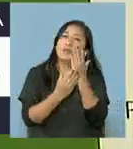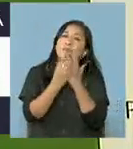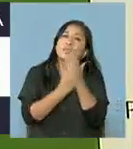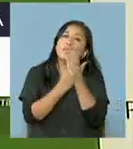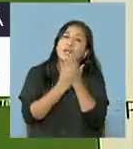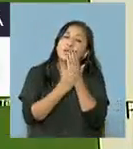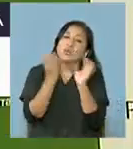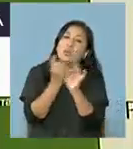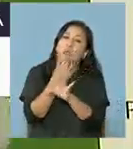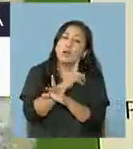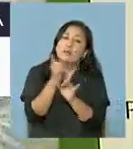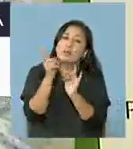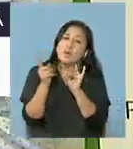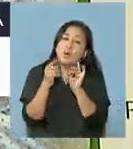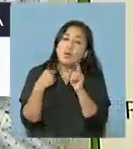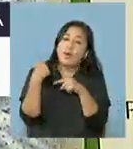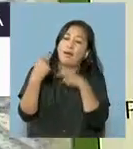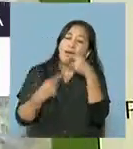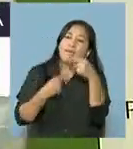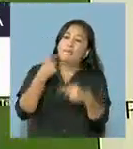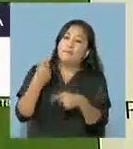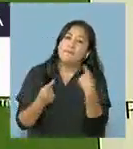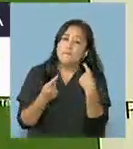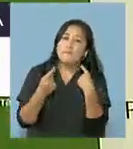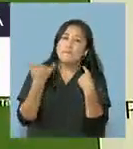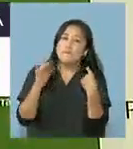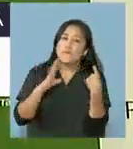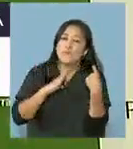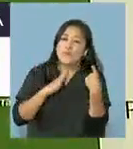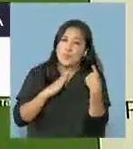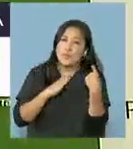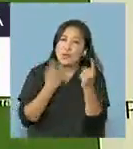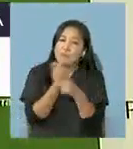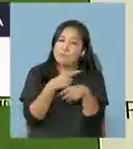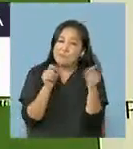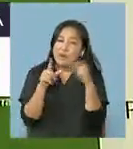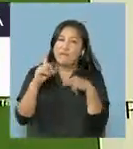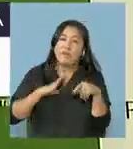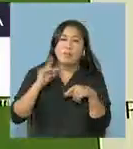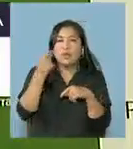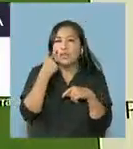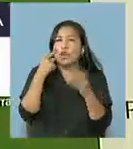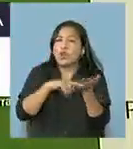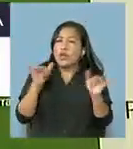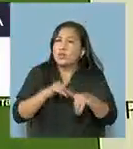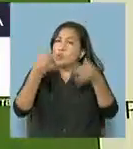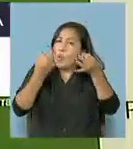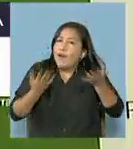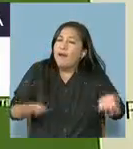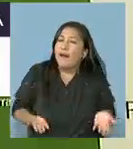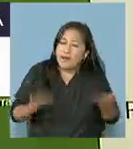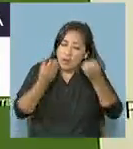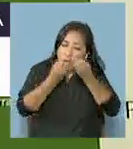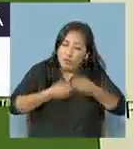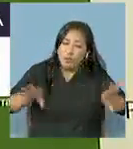había avances donde estaba nada más que, bueno, tema de detalles. ¿Ya ustedes tienen algún anuncio para lo que va a ser